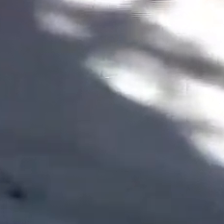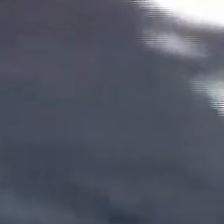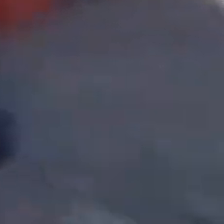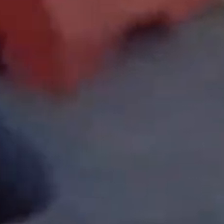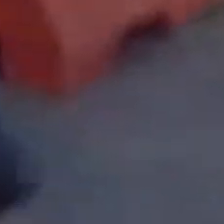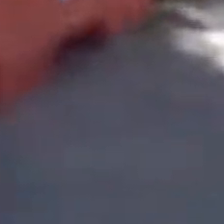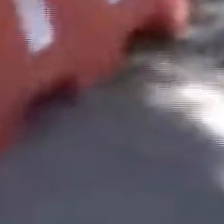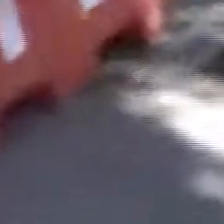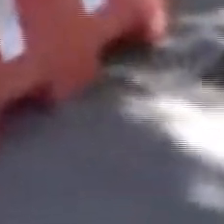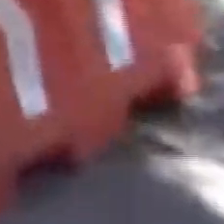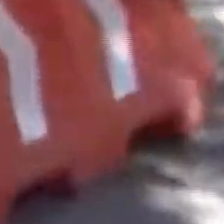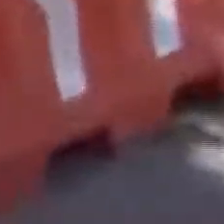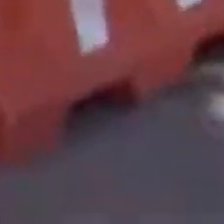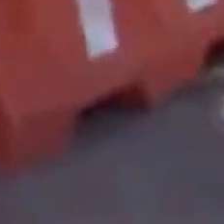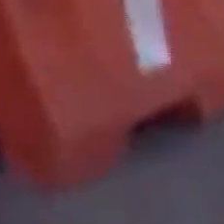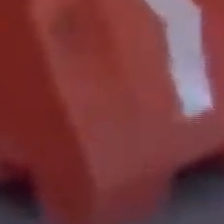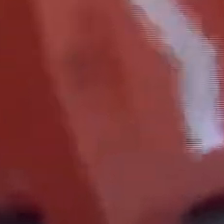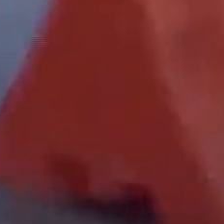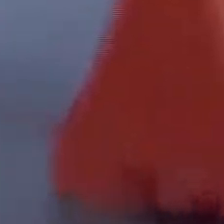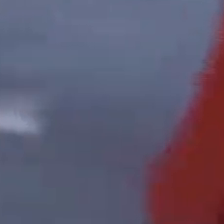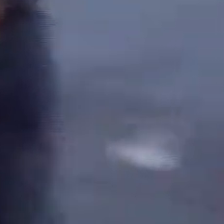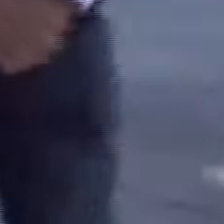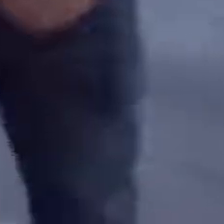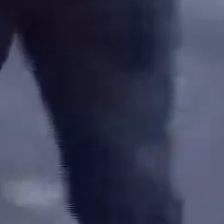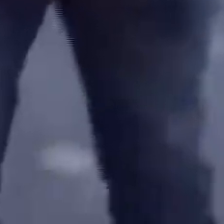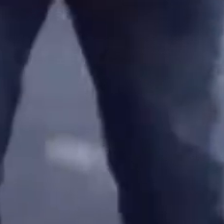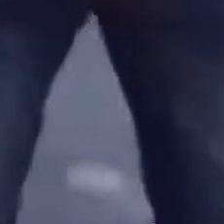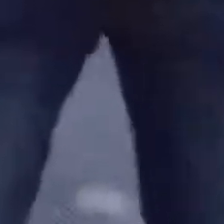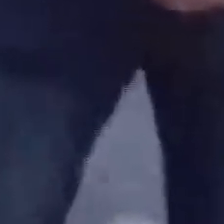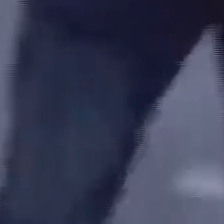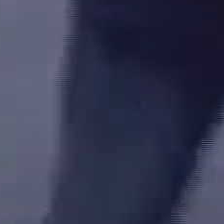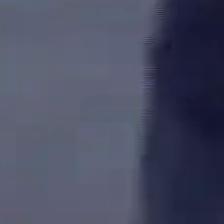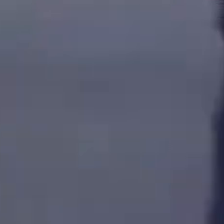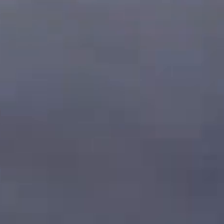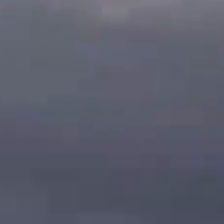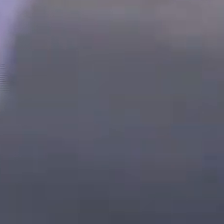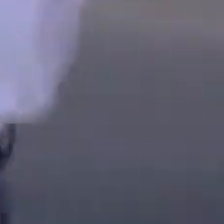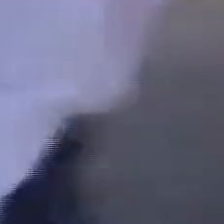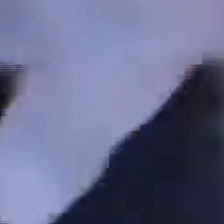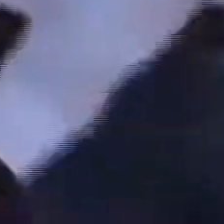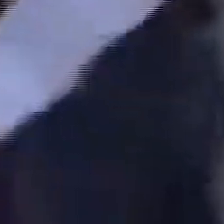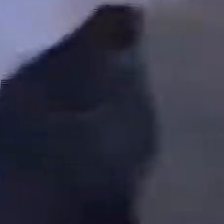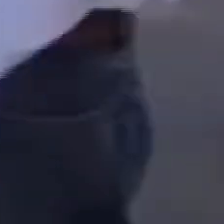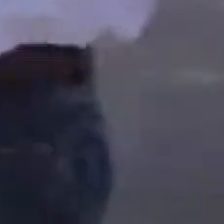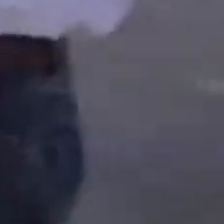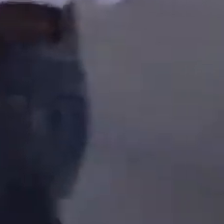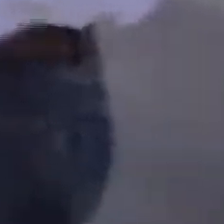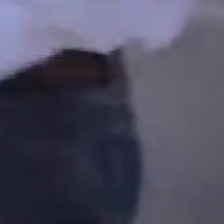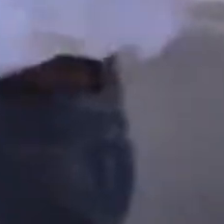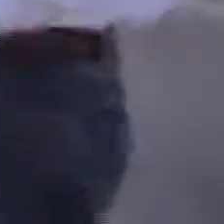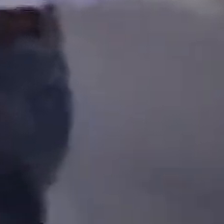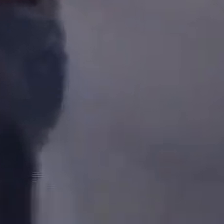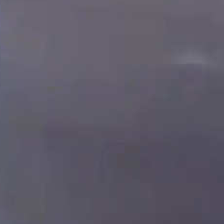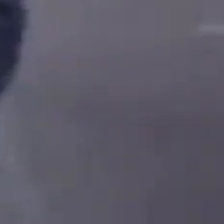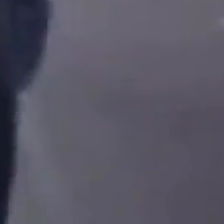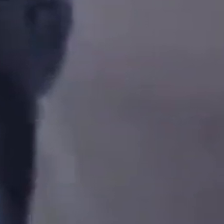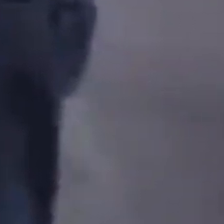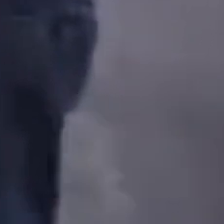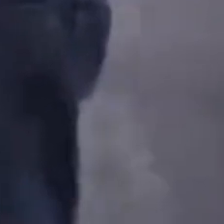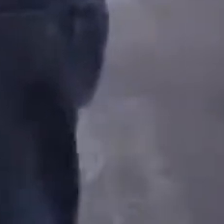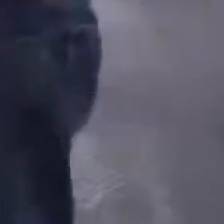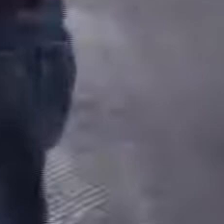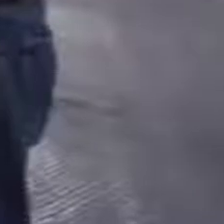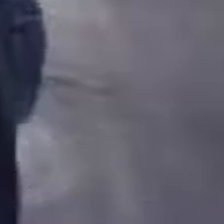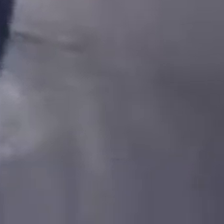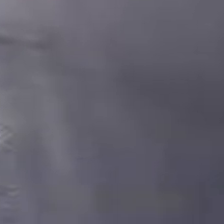Llevamos muy buena coordinación de los trabajos y entonces dejamos estas válvulas con las